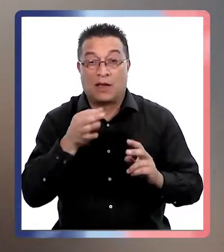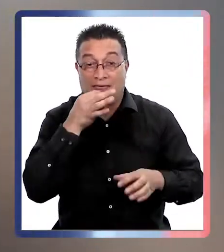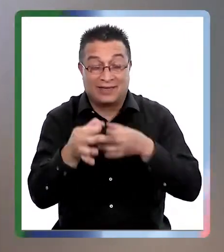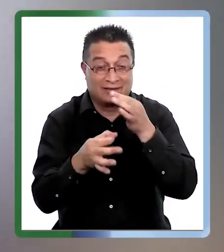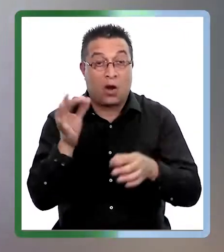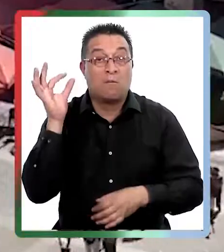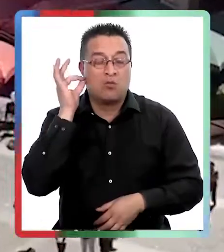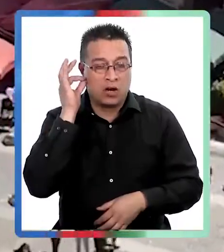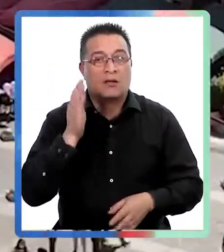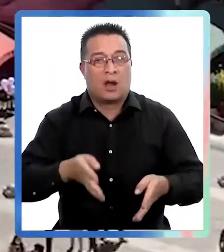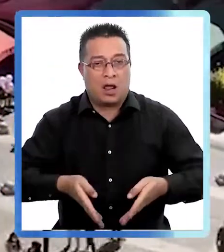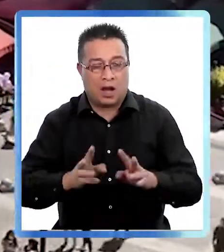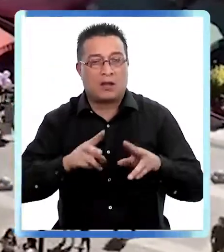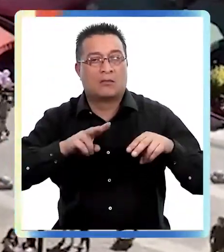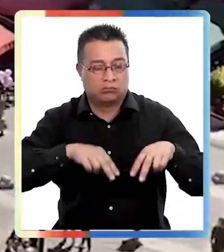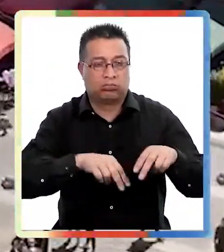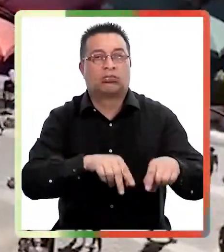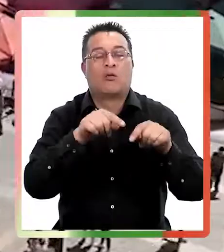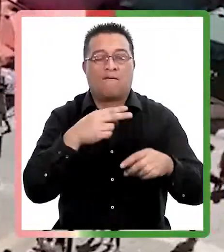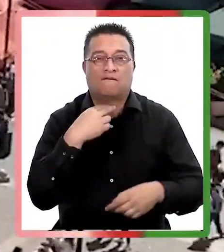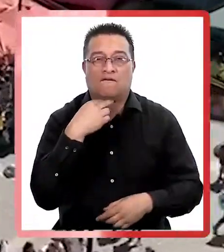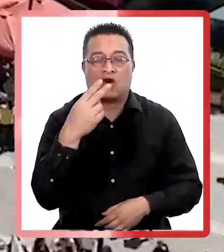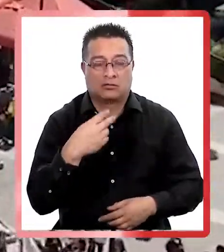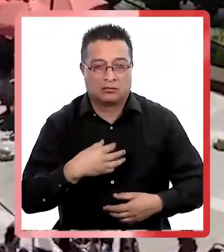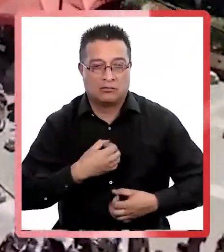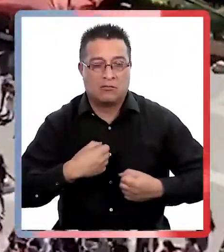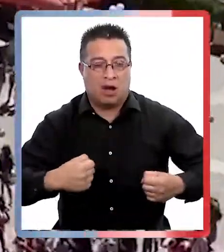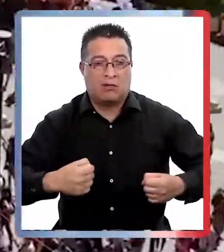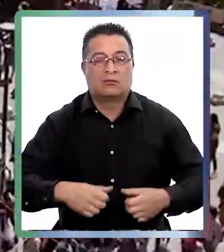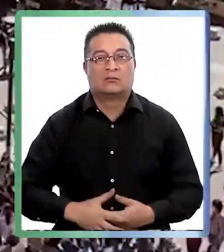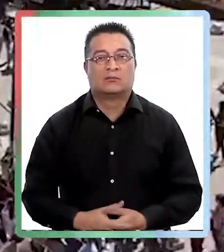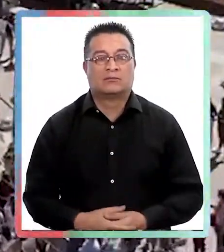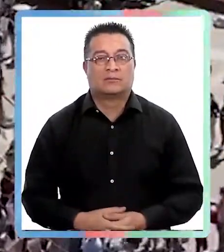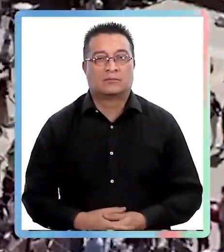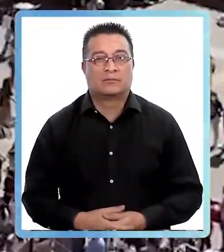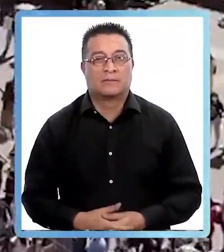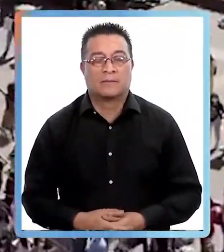dicen las mujeres que salen a las calles para levantar su voz.